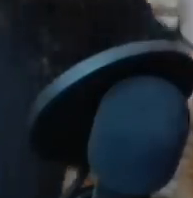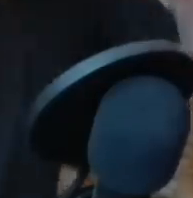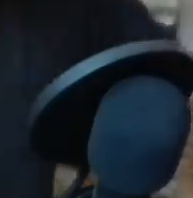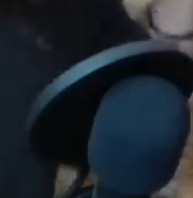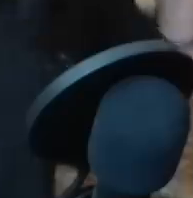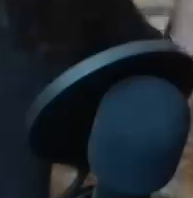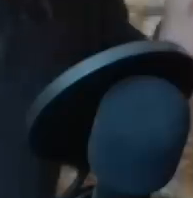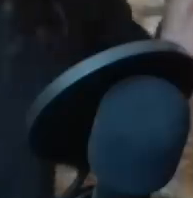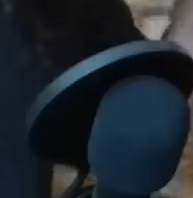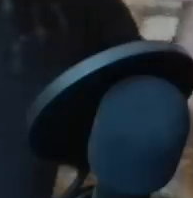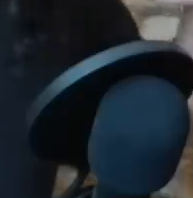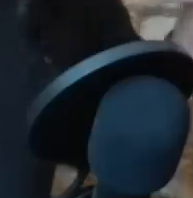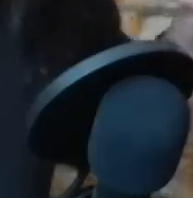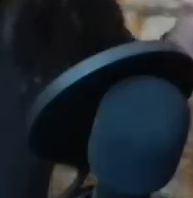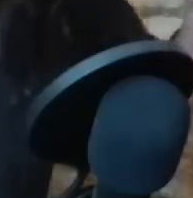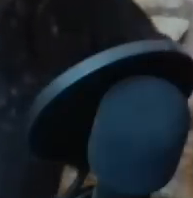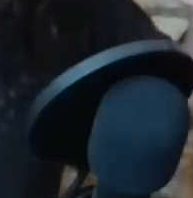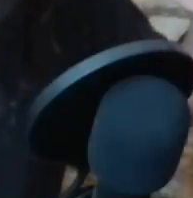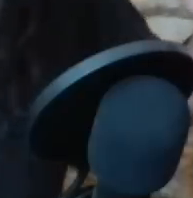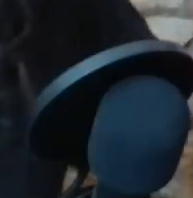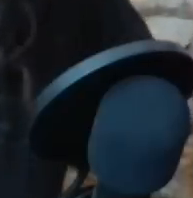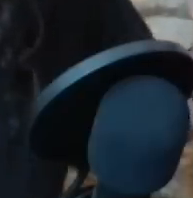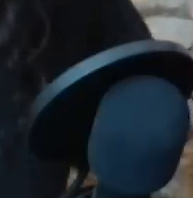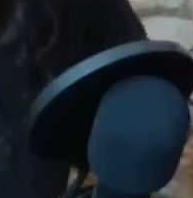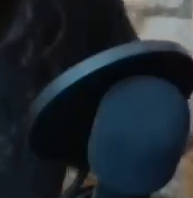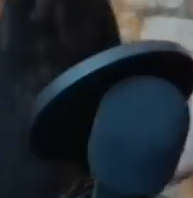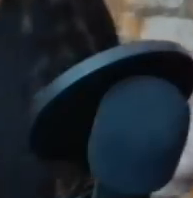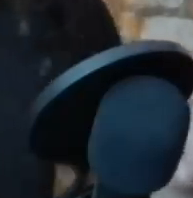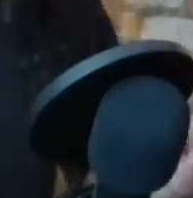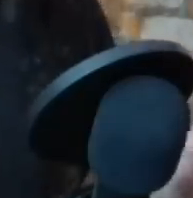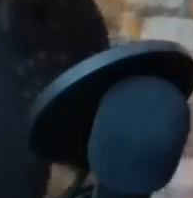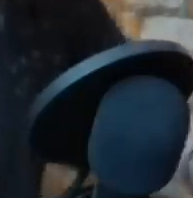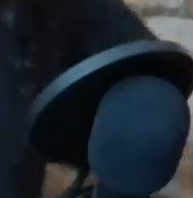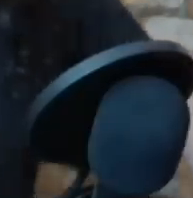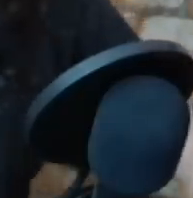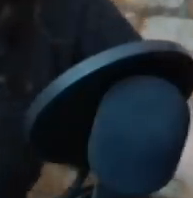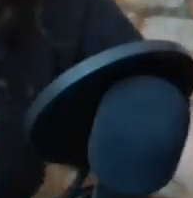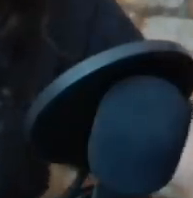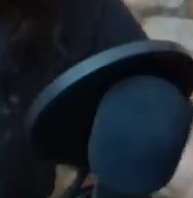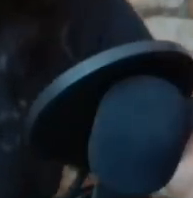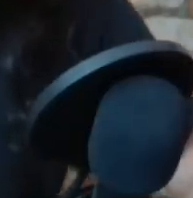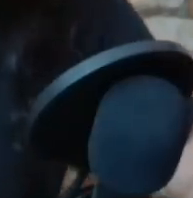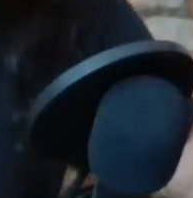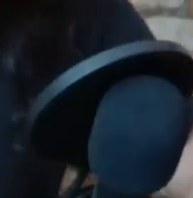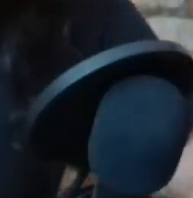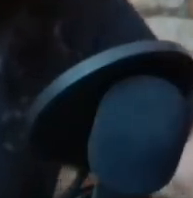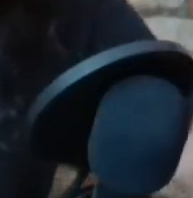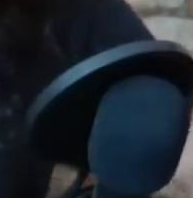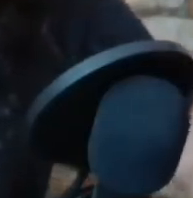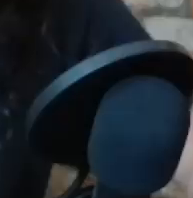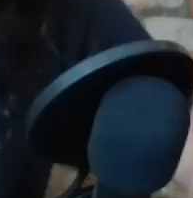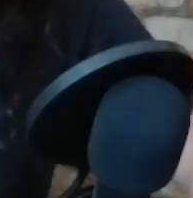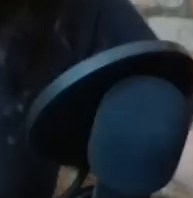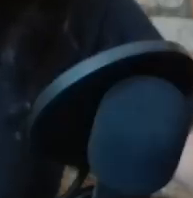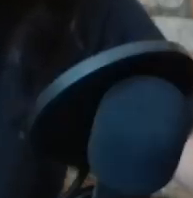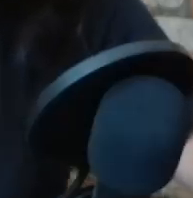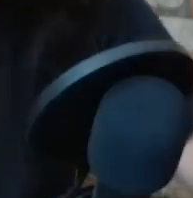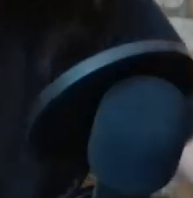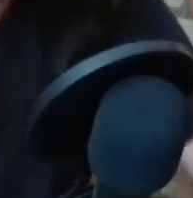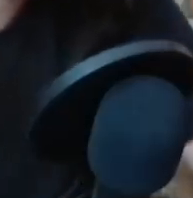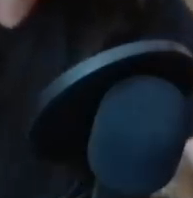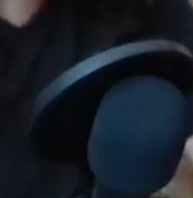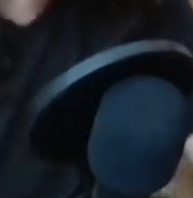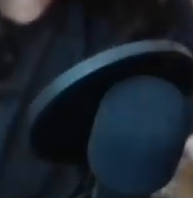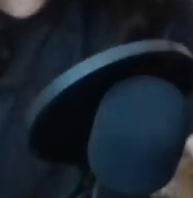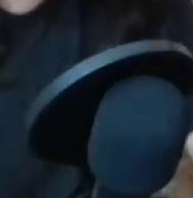de fentanilo hay ajusticiatelo México compatriotas comparte este vídeo deja tu